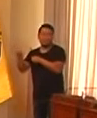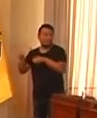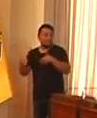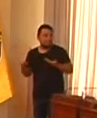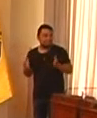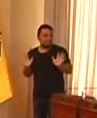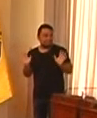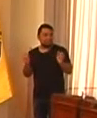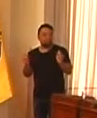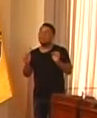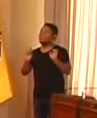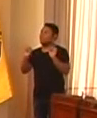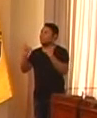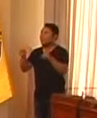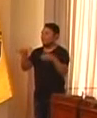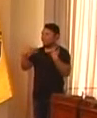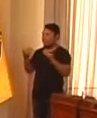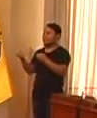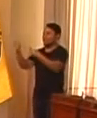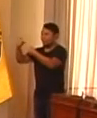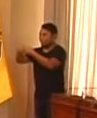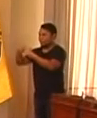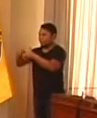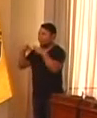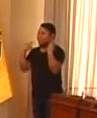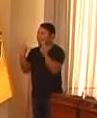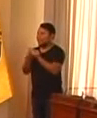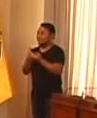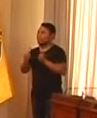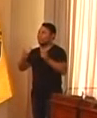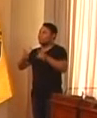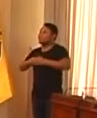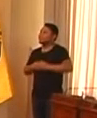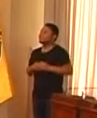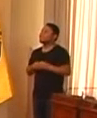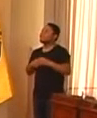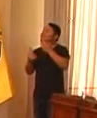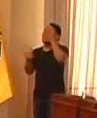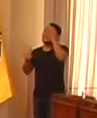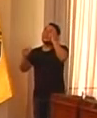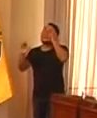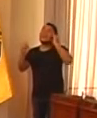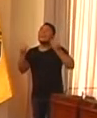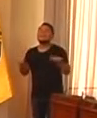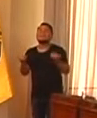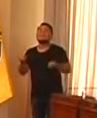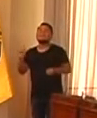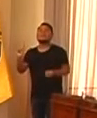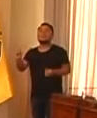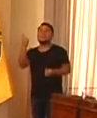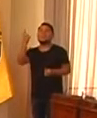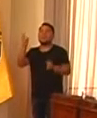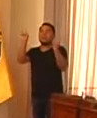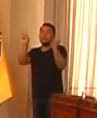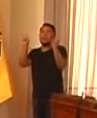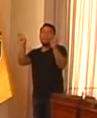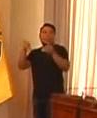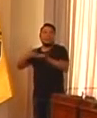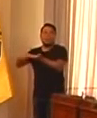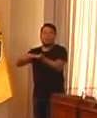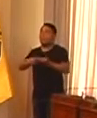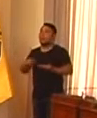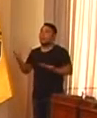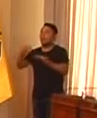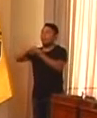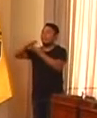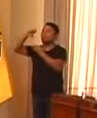queda incorporada formalmente a la sesión. Muy bien, vamos al primer punto que tenemos en agenda. Proyecto